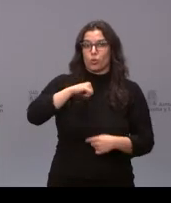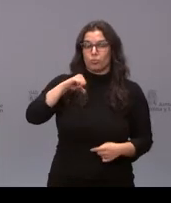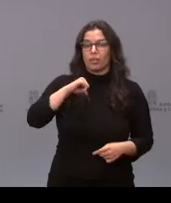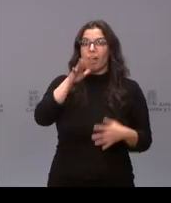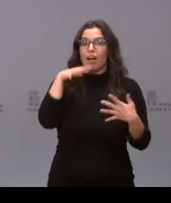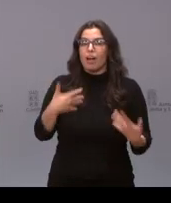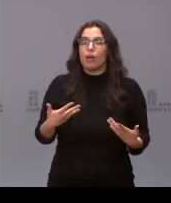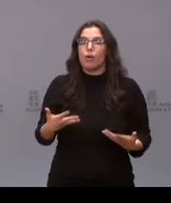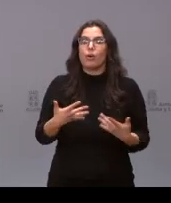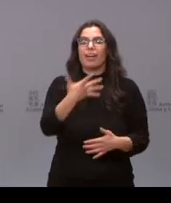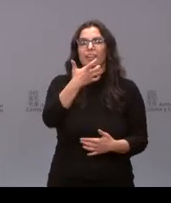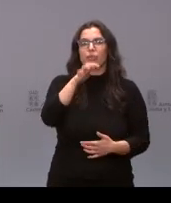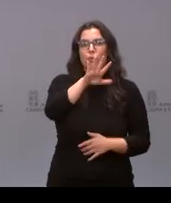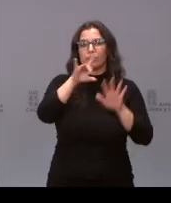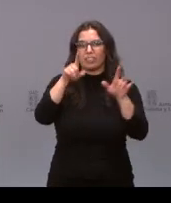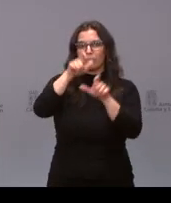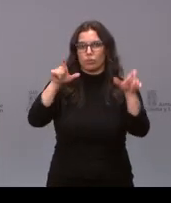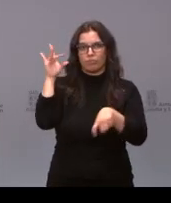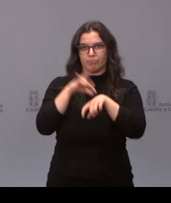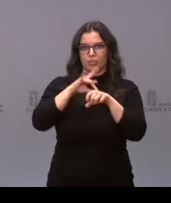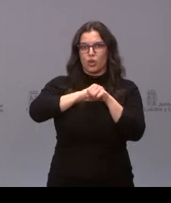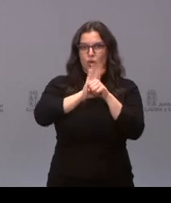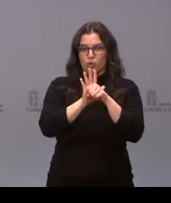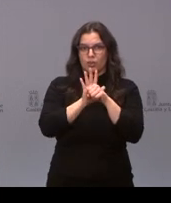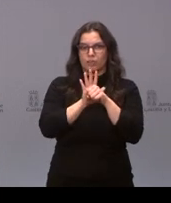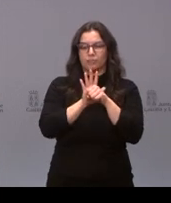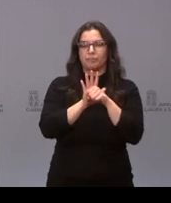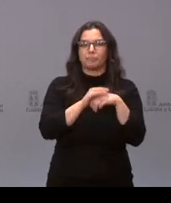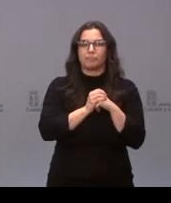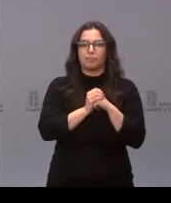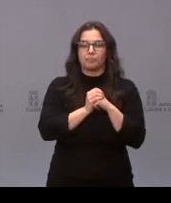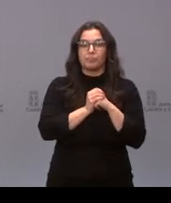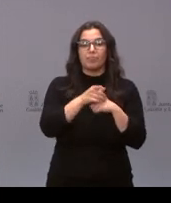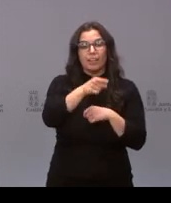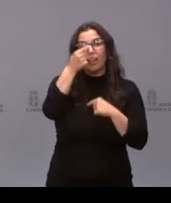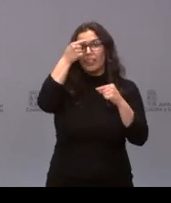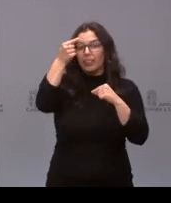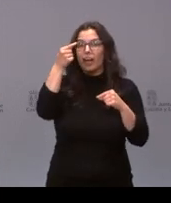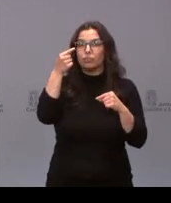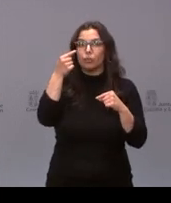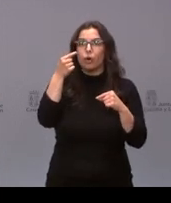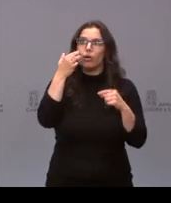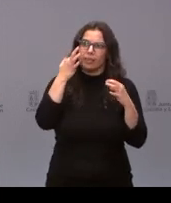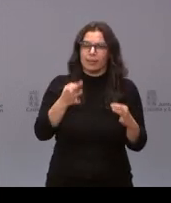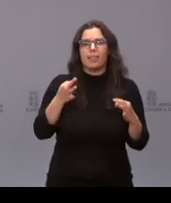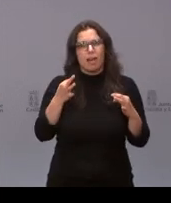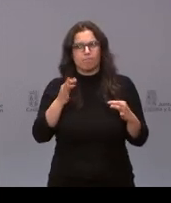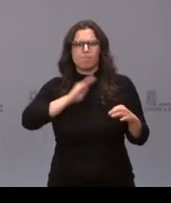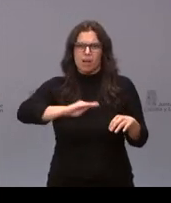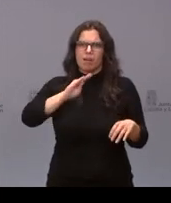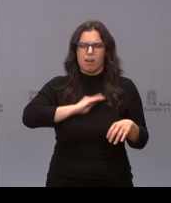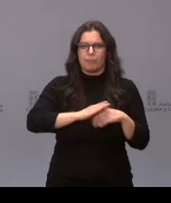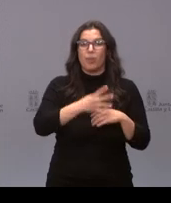estos momentos tenemos 556 pacientes que están ingresados son cifras realmente todavía altas con